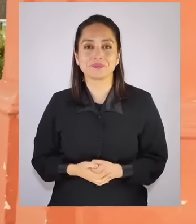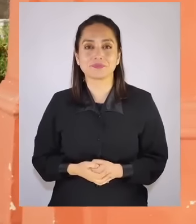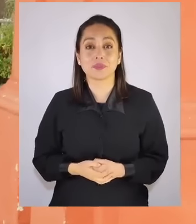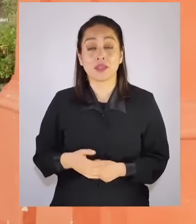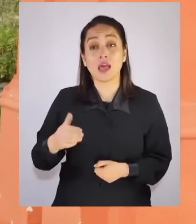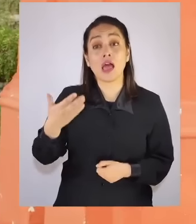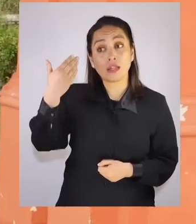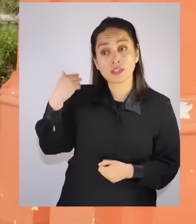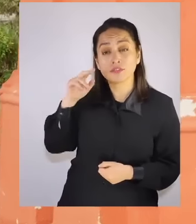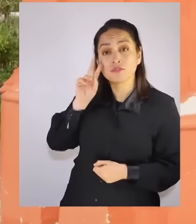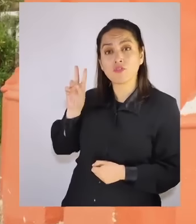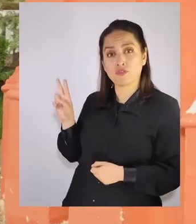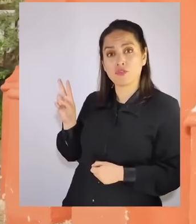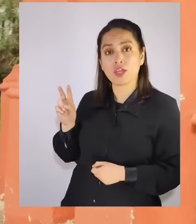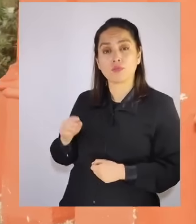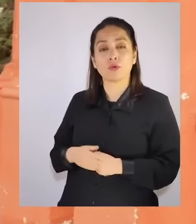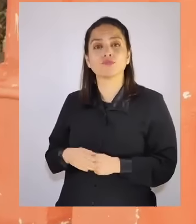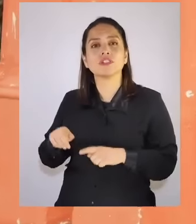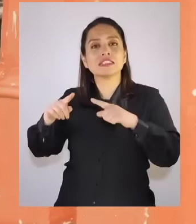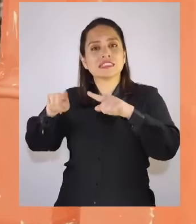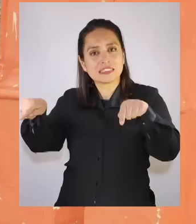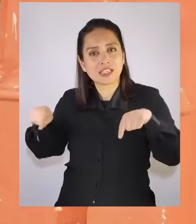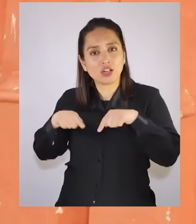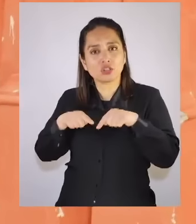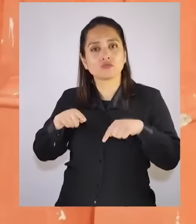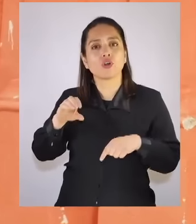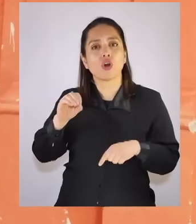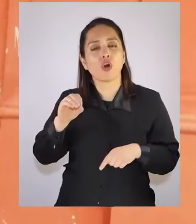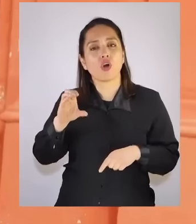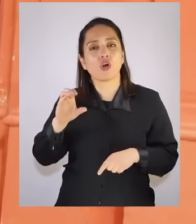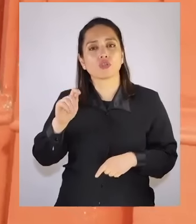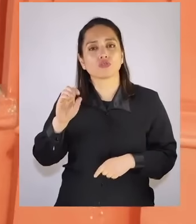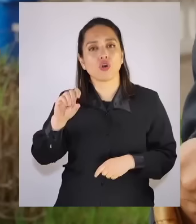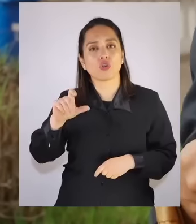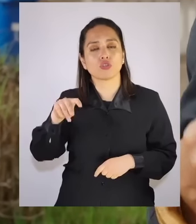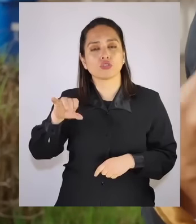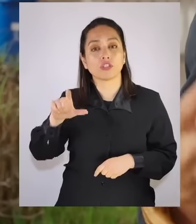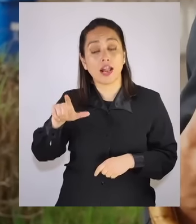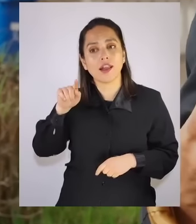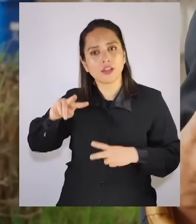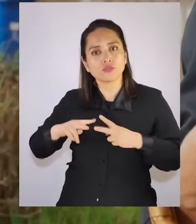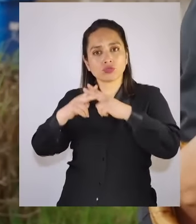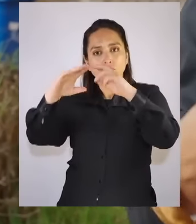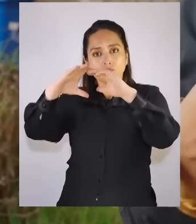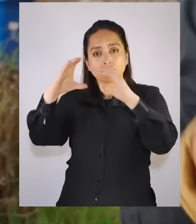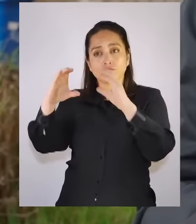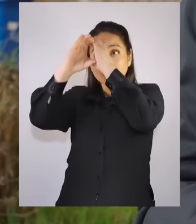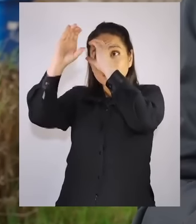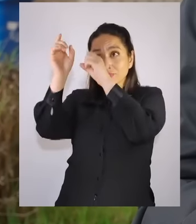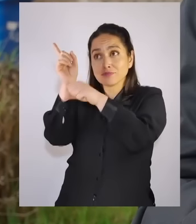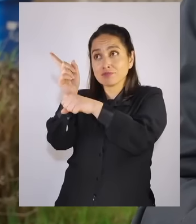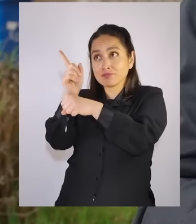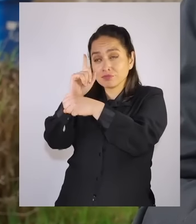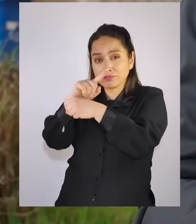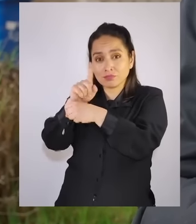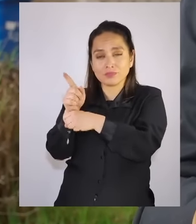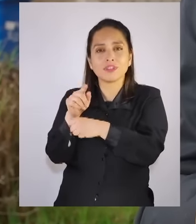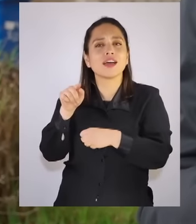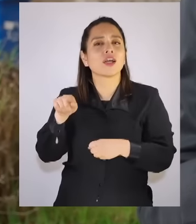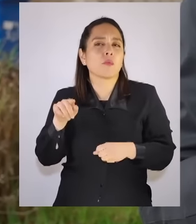A mis espaldas tenemos el Salón Octogonal. Este salón es donde se instala el telescopio de tránsito, el instrumento principal del observatorio de